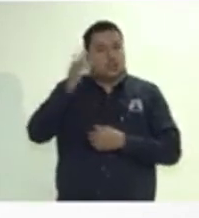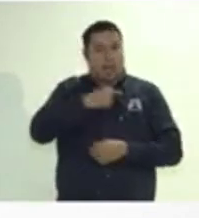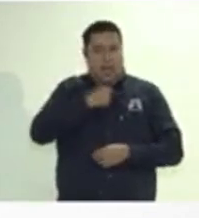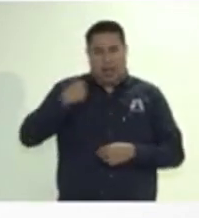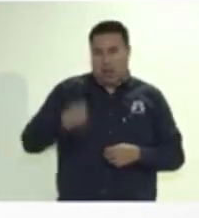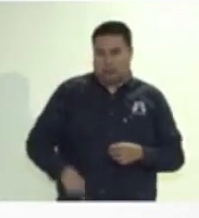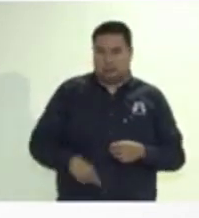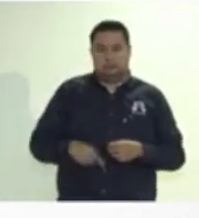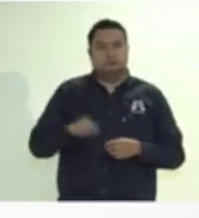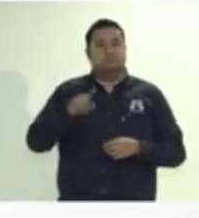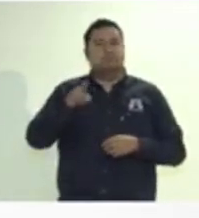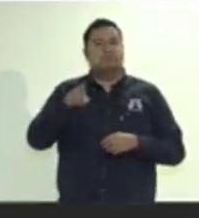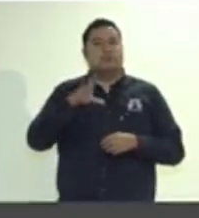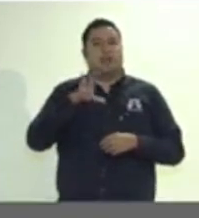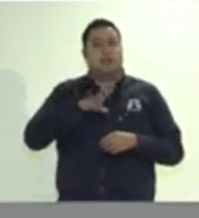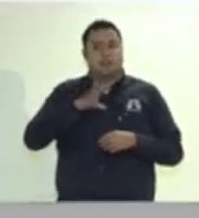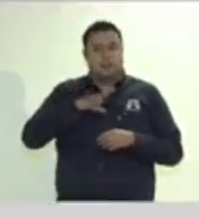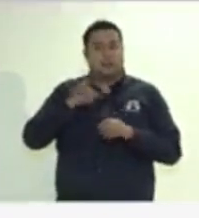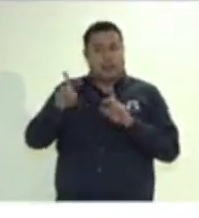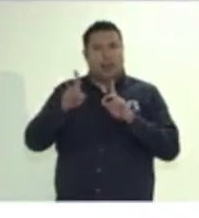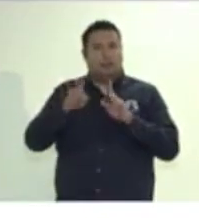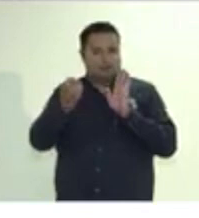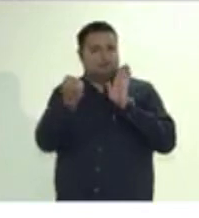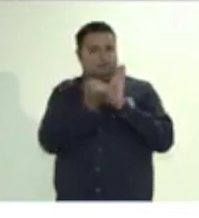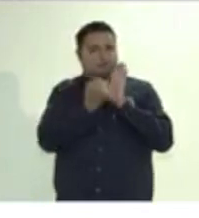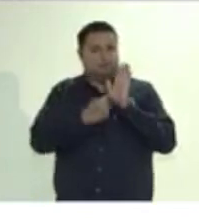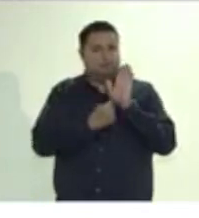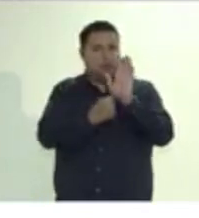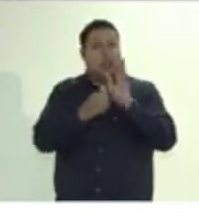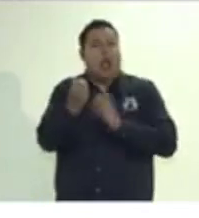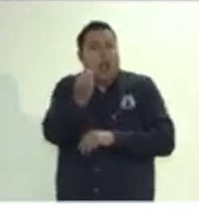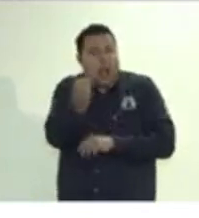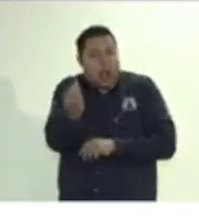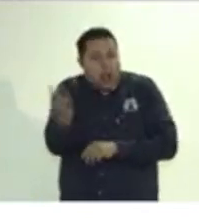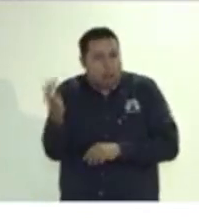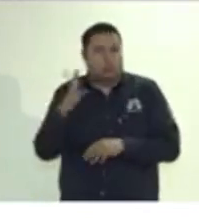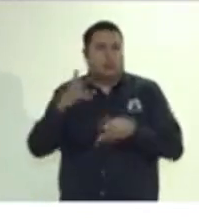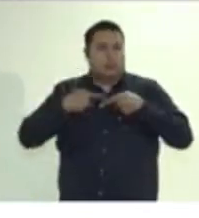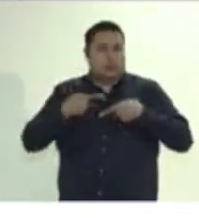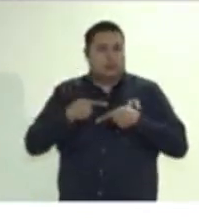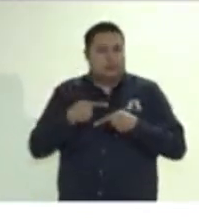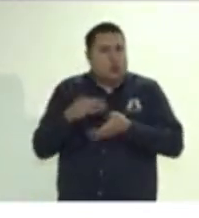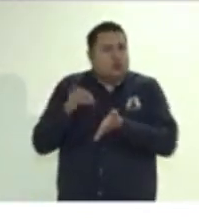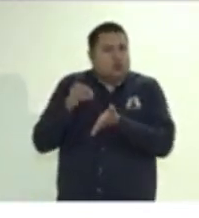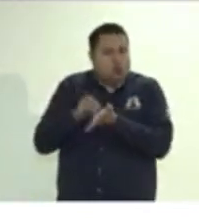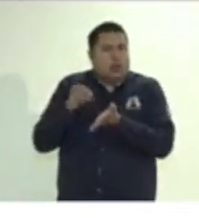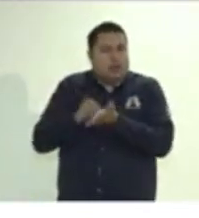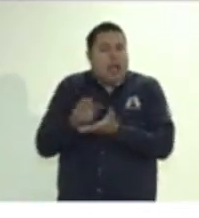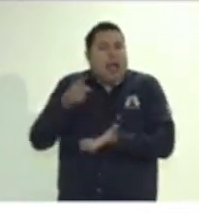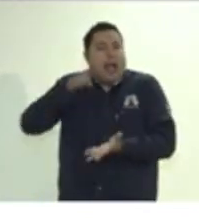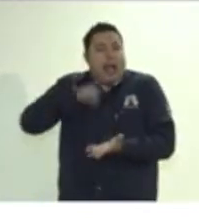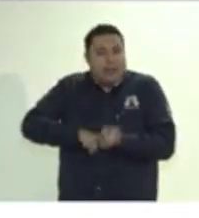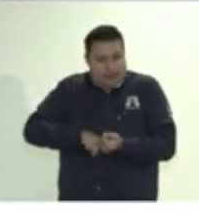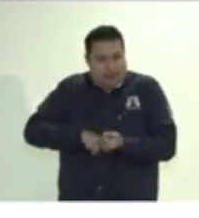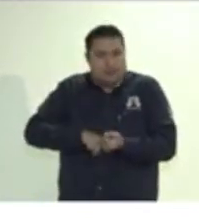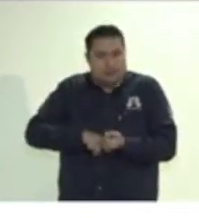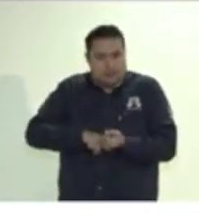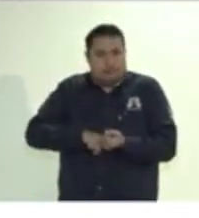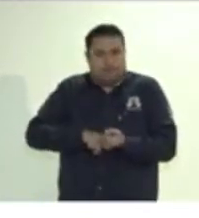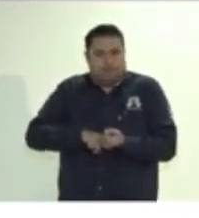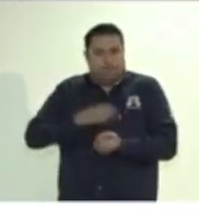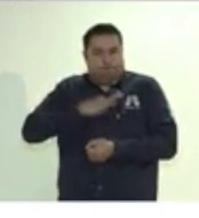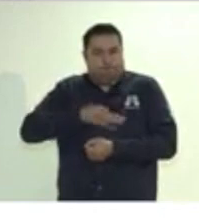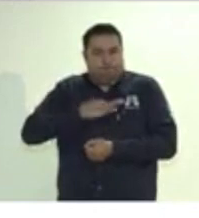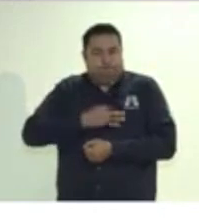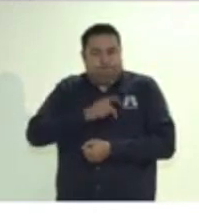otros más hay artículos ya publicados de que algunas personas persisten con el virus en sus vías respiratorias